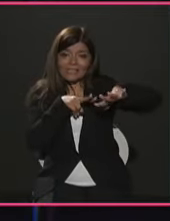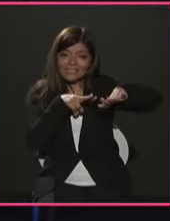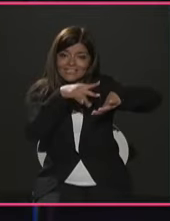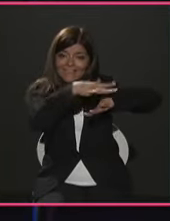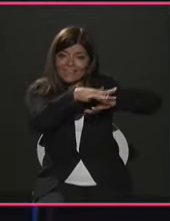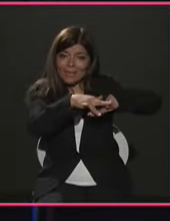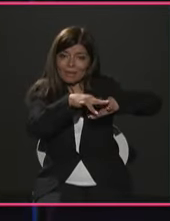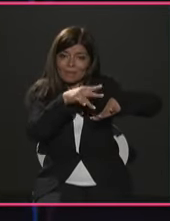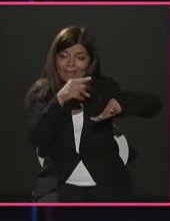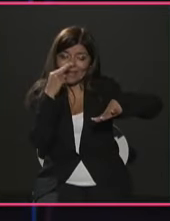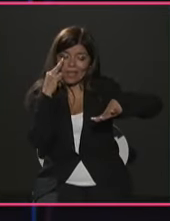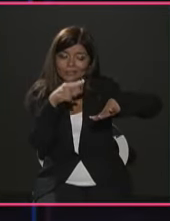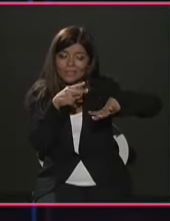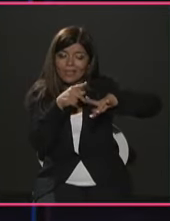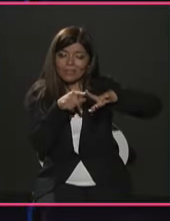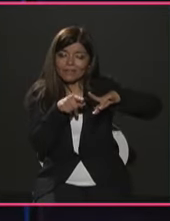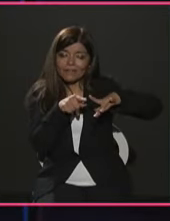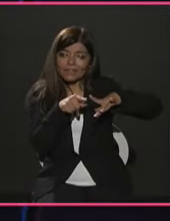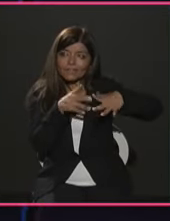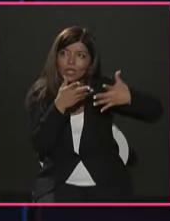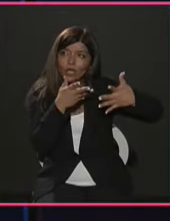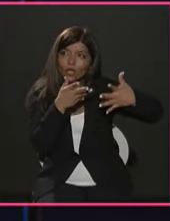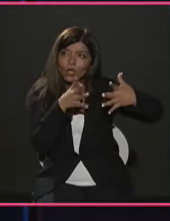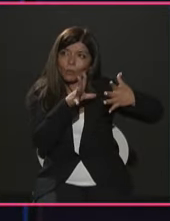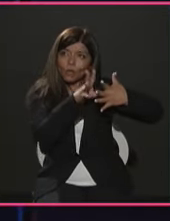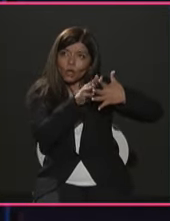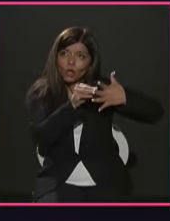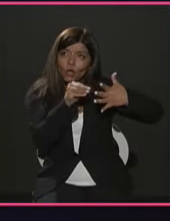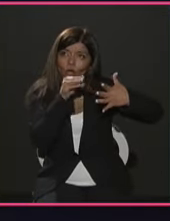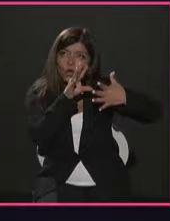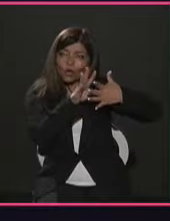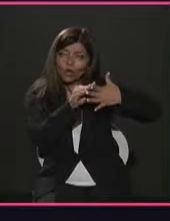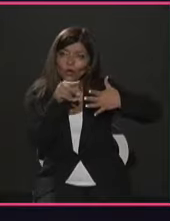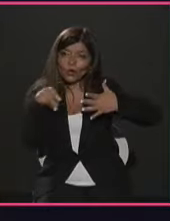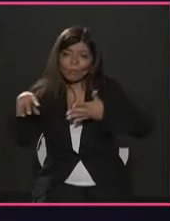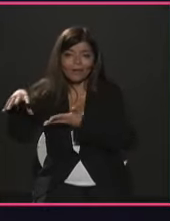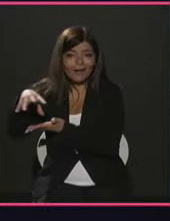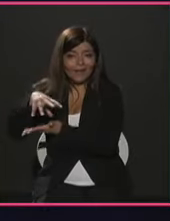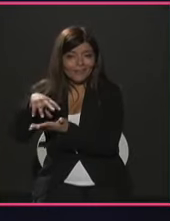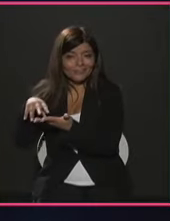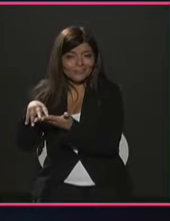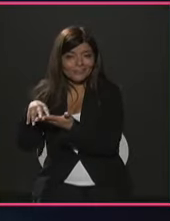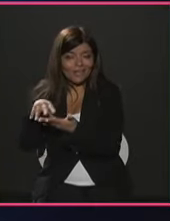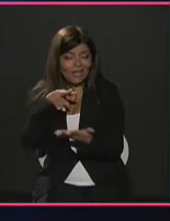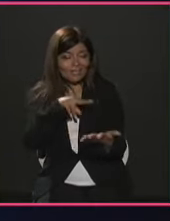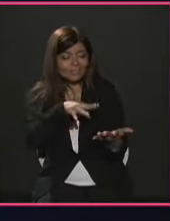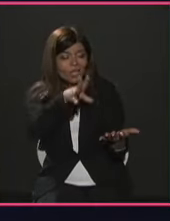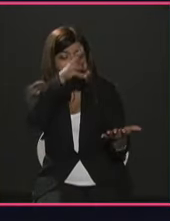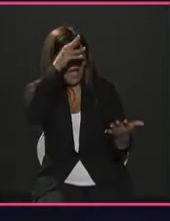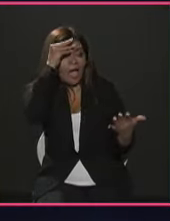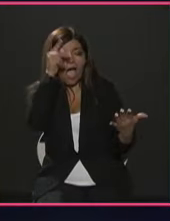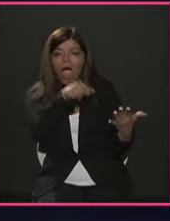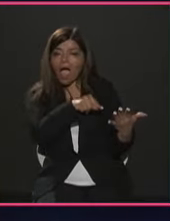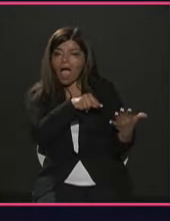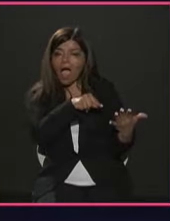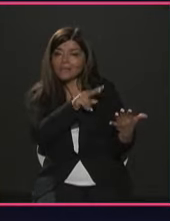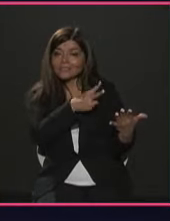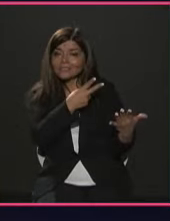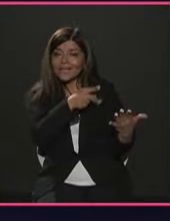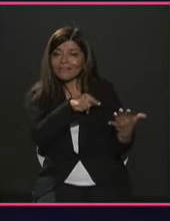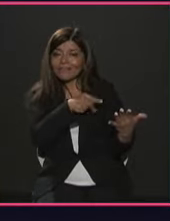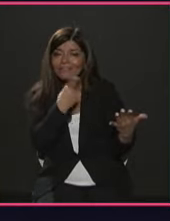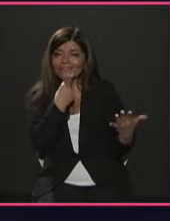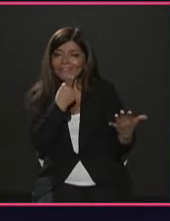la próxima vez que se las encuentren en la playa porque son fósiles vivientes pero son cátedras de sobrevivencia